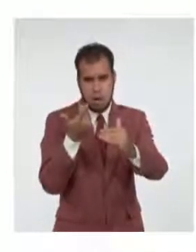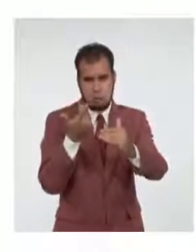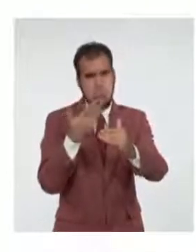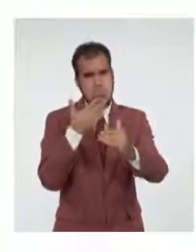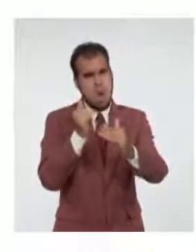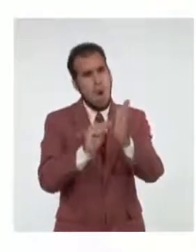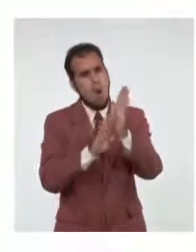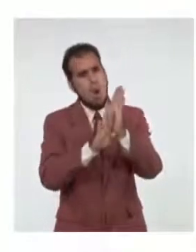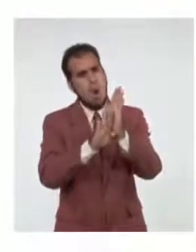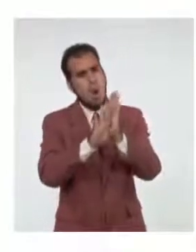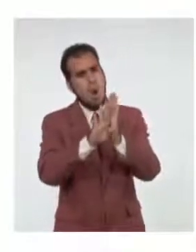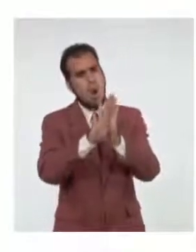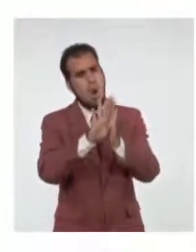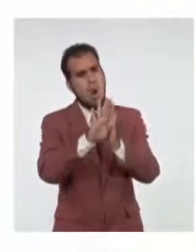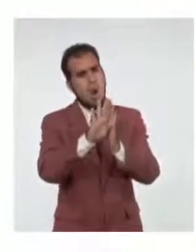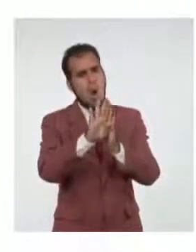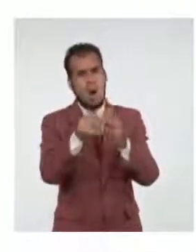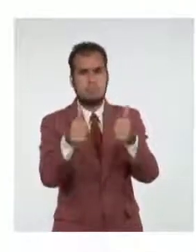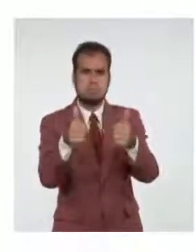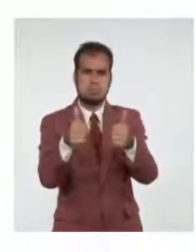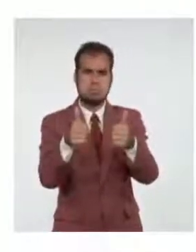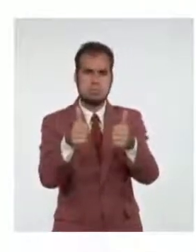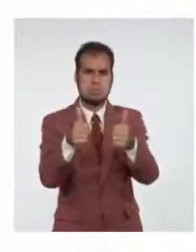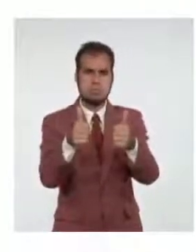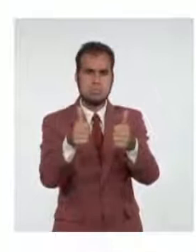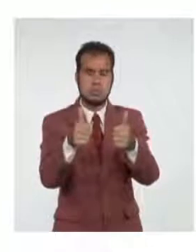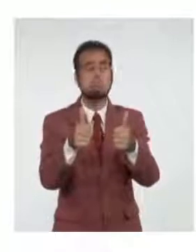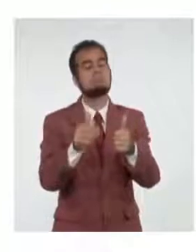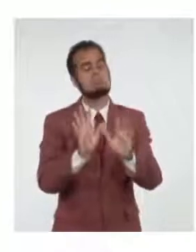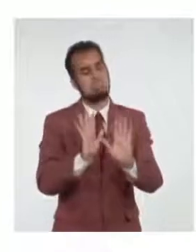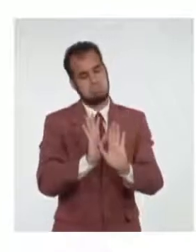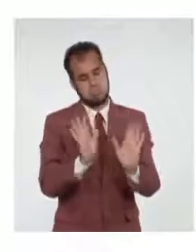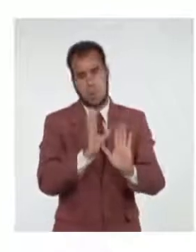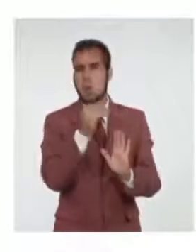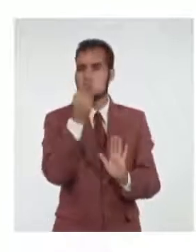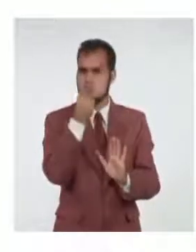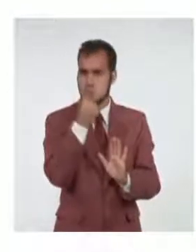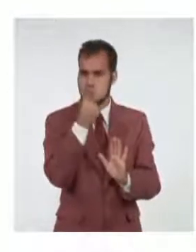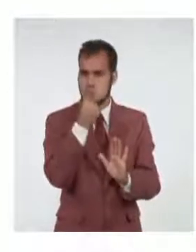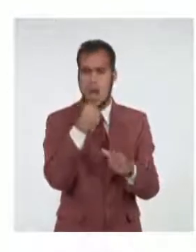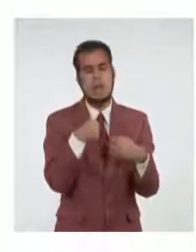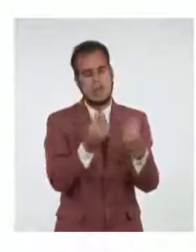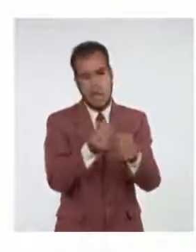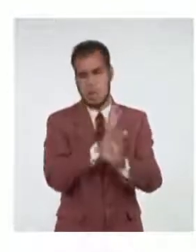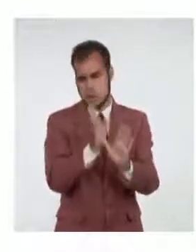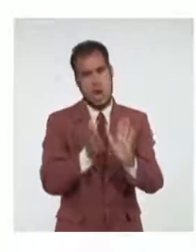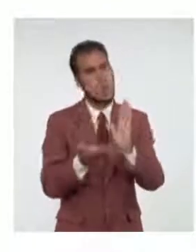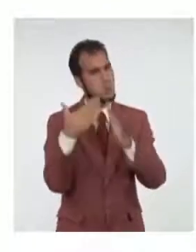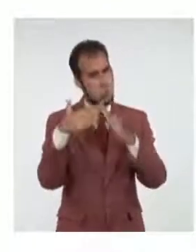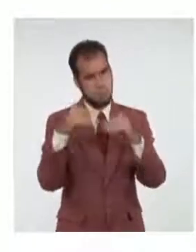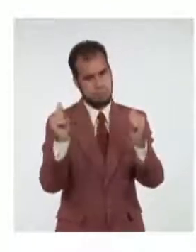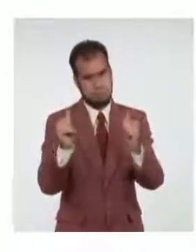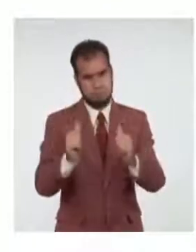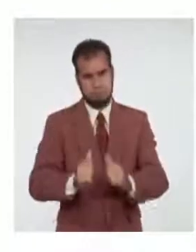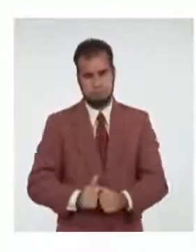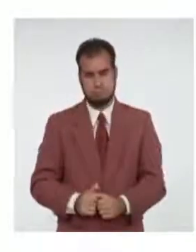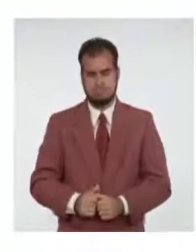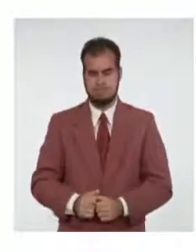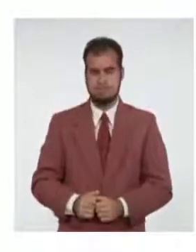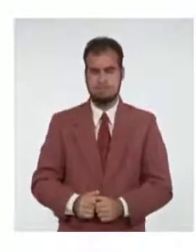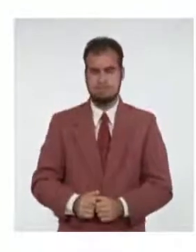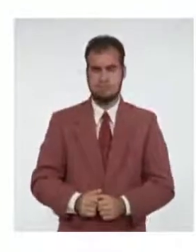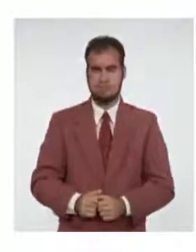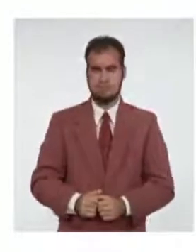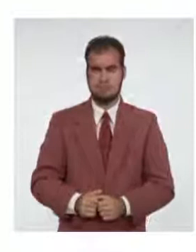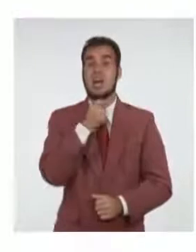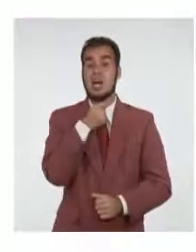disminución de los fundamentales, pues se da el alta a esa persona. Si da